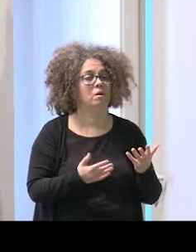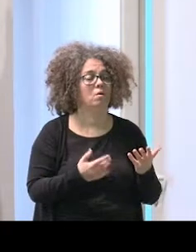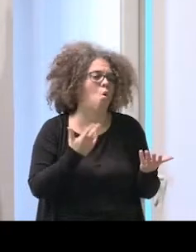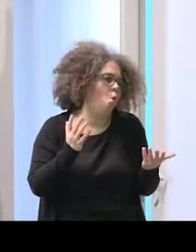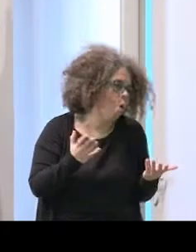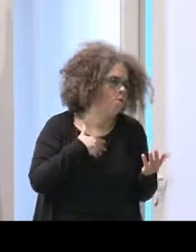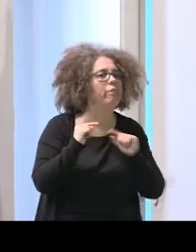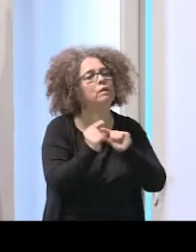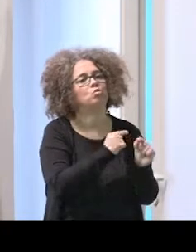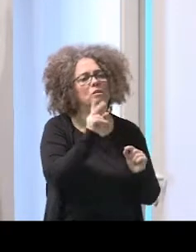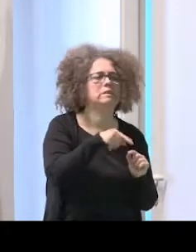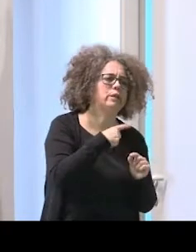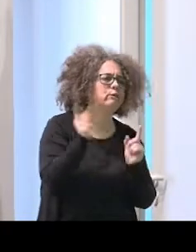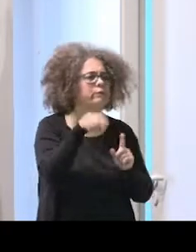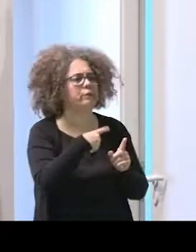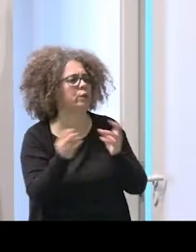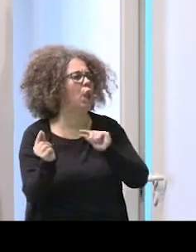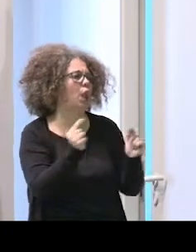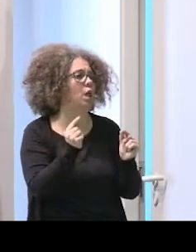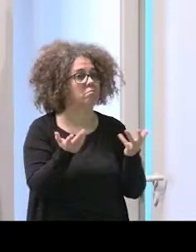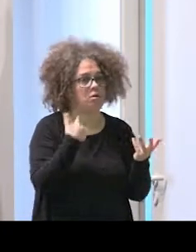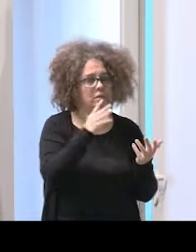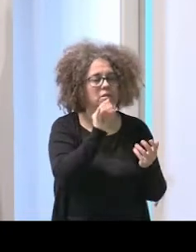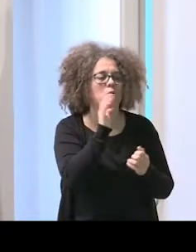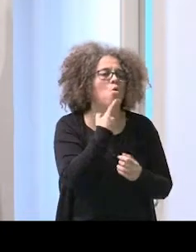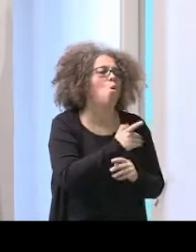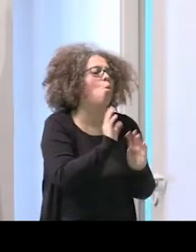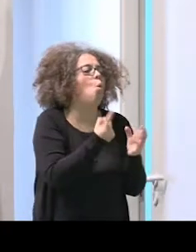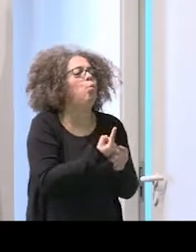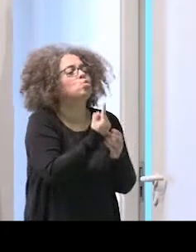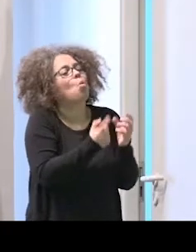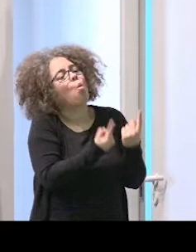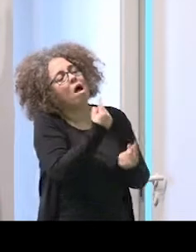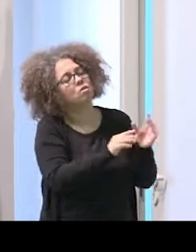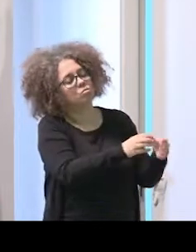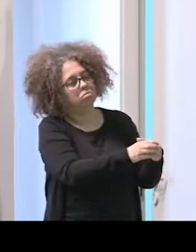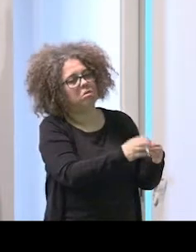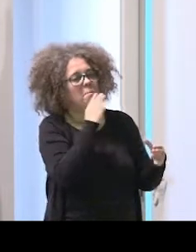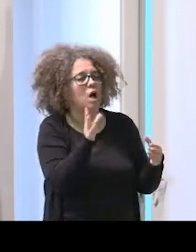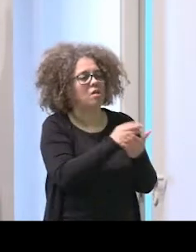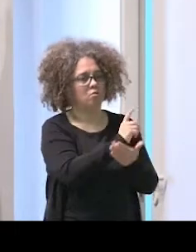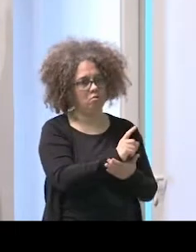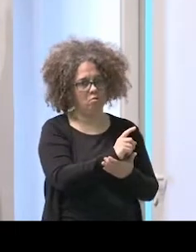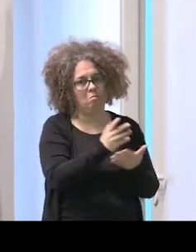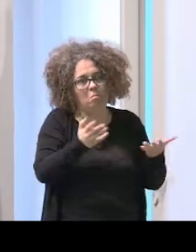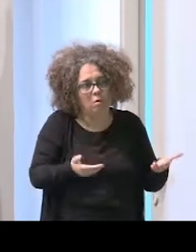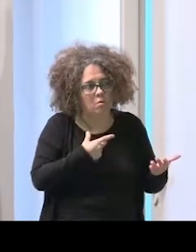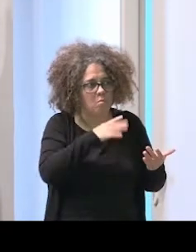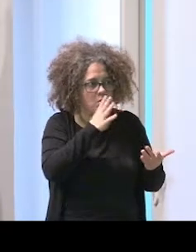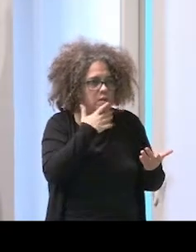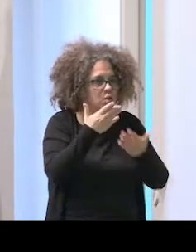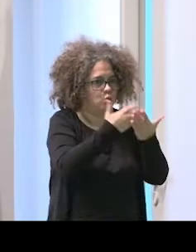discuten el hacer esto, dicen, vamos a ver, así vas a pillar unos cuantos, pero no los vas a pillar todos. De hecho, en estudios amplios